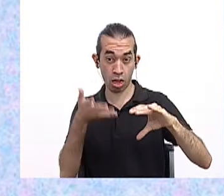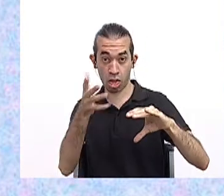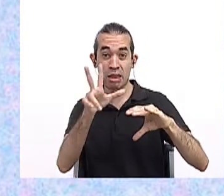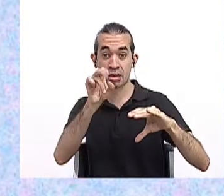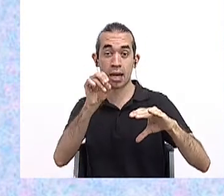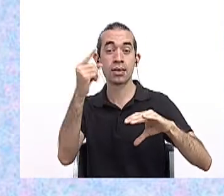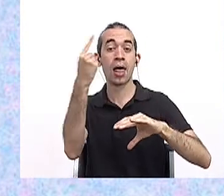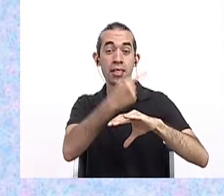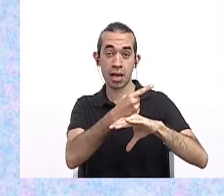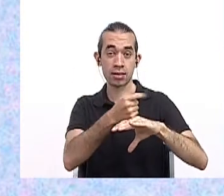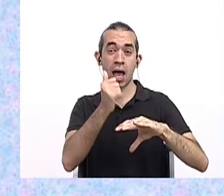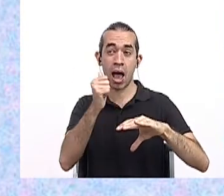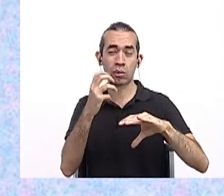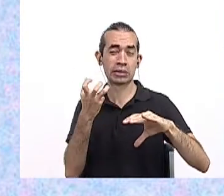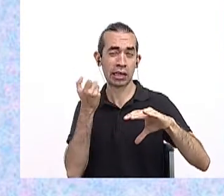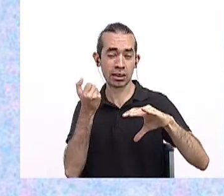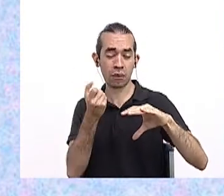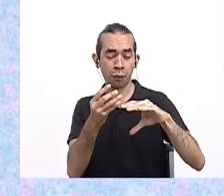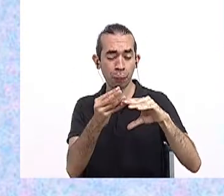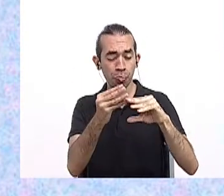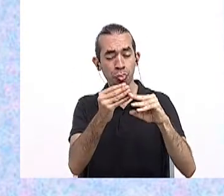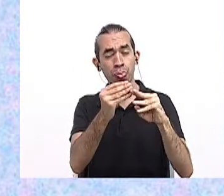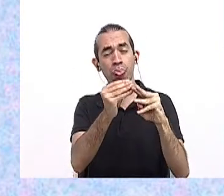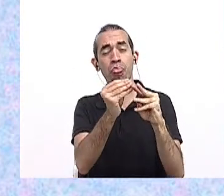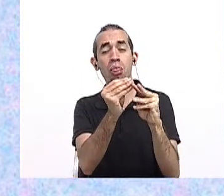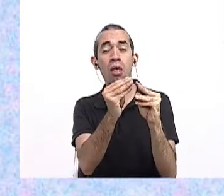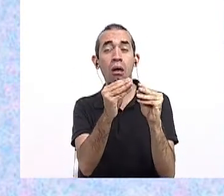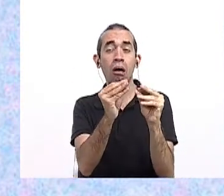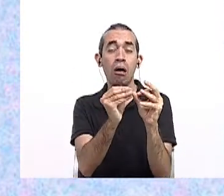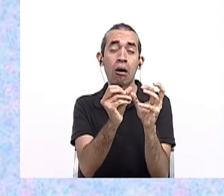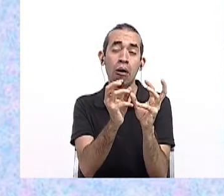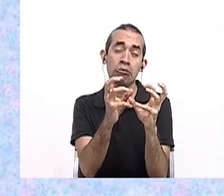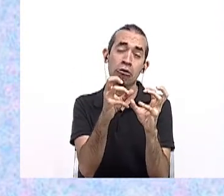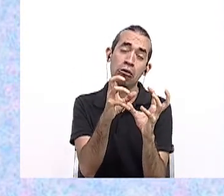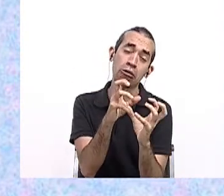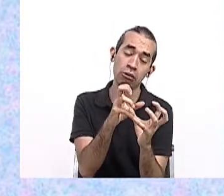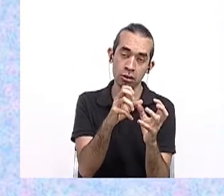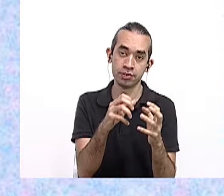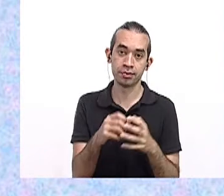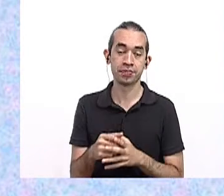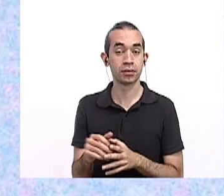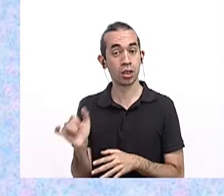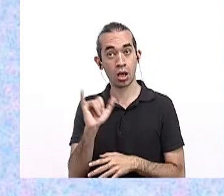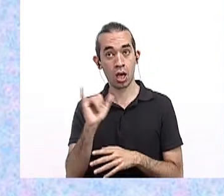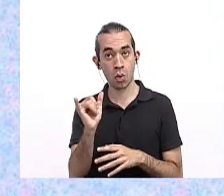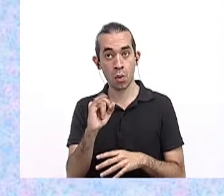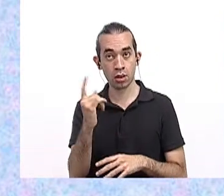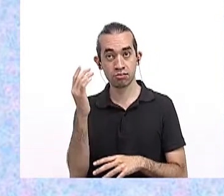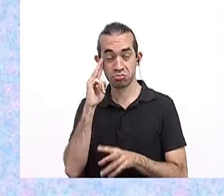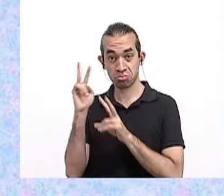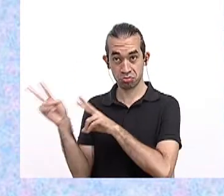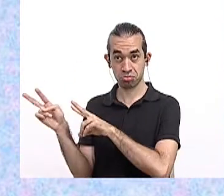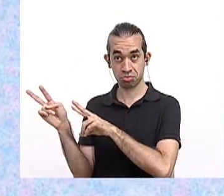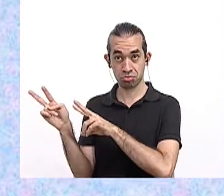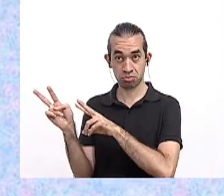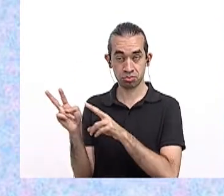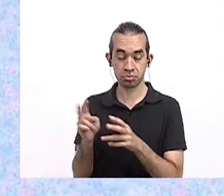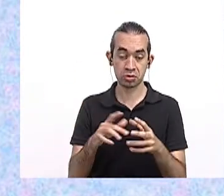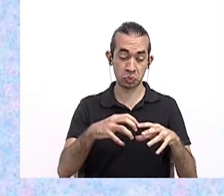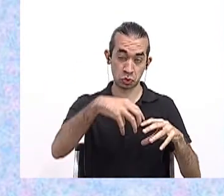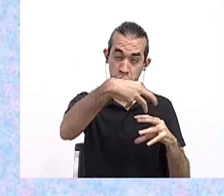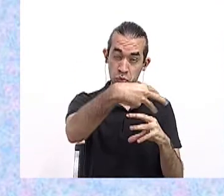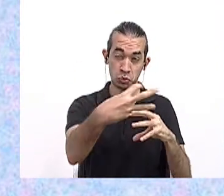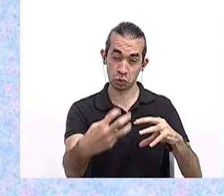30 días en aguas más ácidas al igual que estos caracoles marinos los árboles y fruta coral y las ostras que algunas